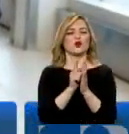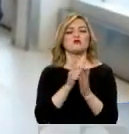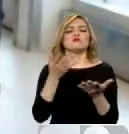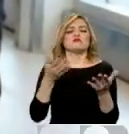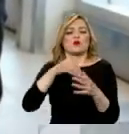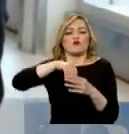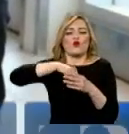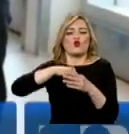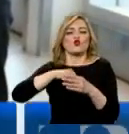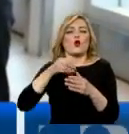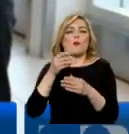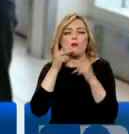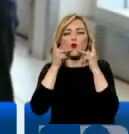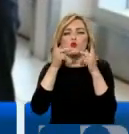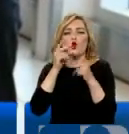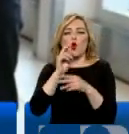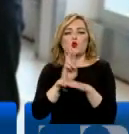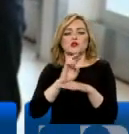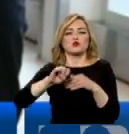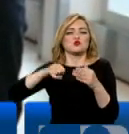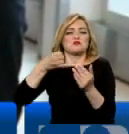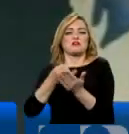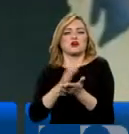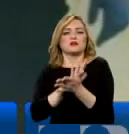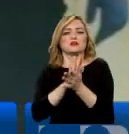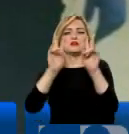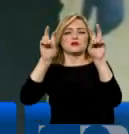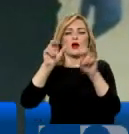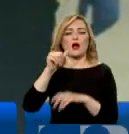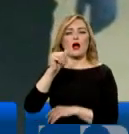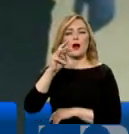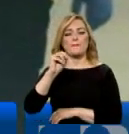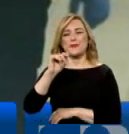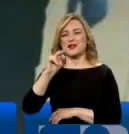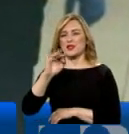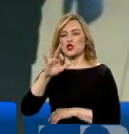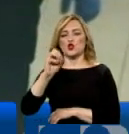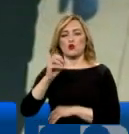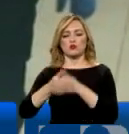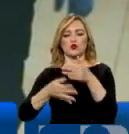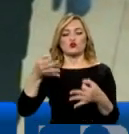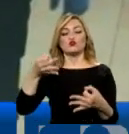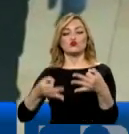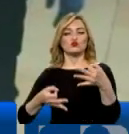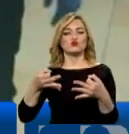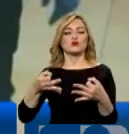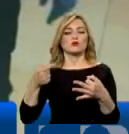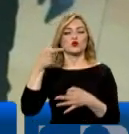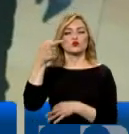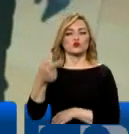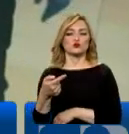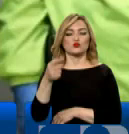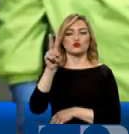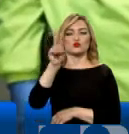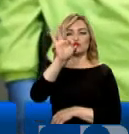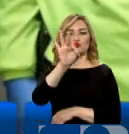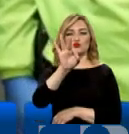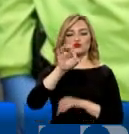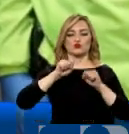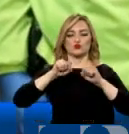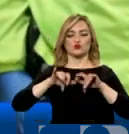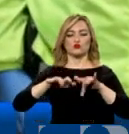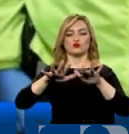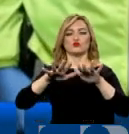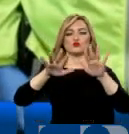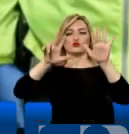proceso por el delito de peculado relacionado con el caso Caminito. Su audiencia de juicio en este proceso será el próximo 29 de